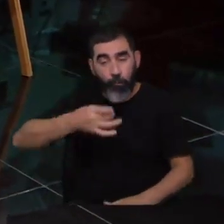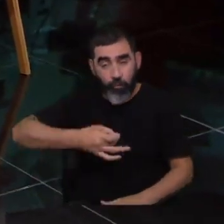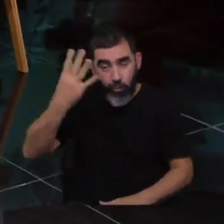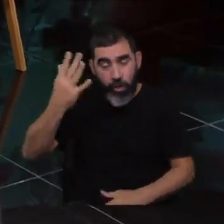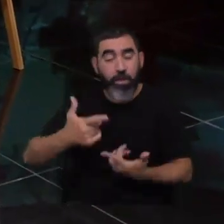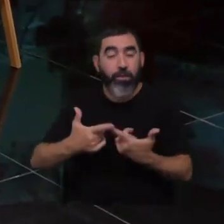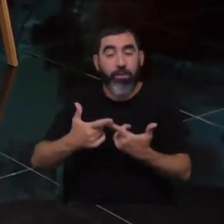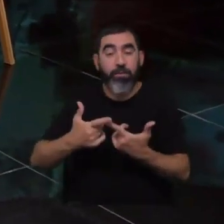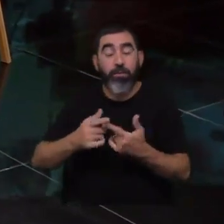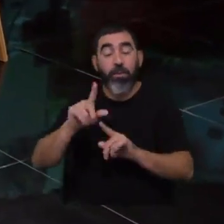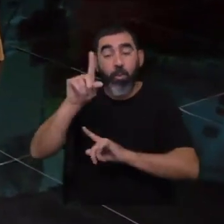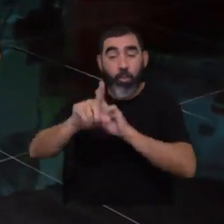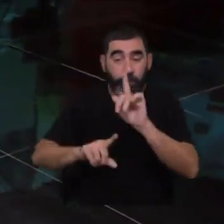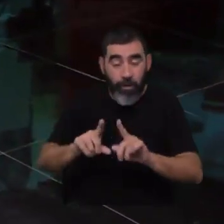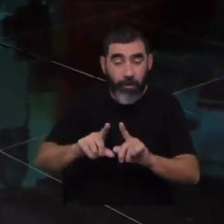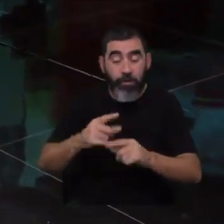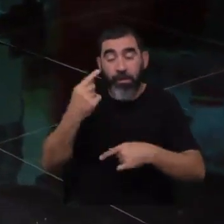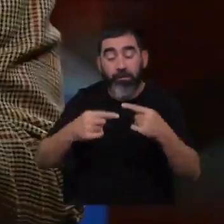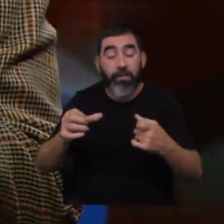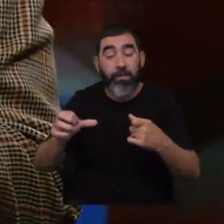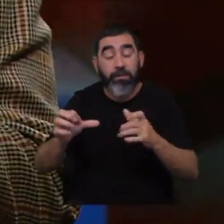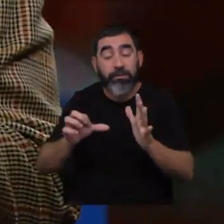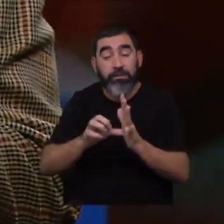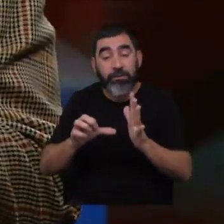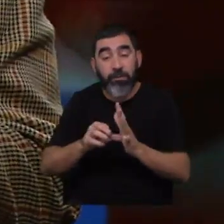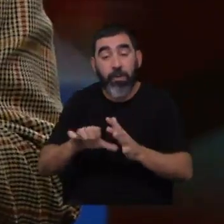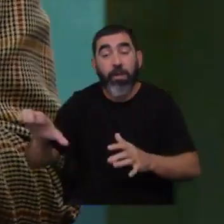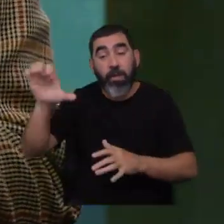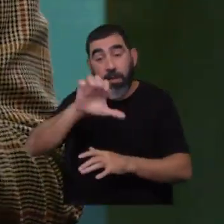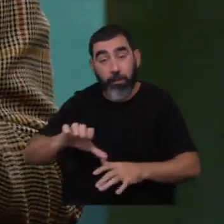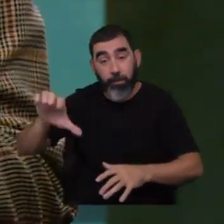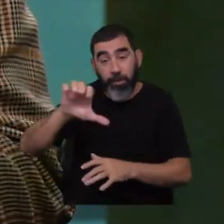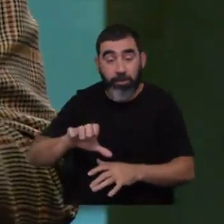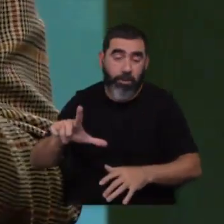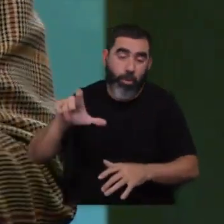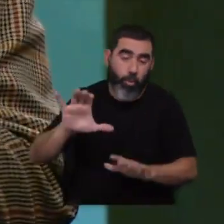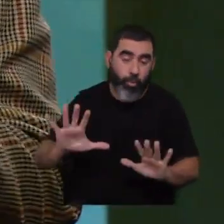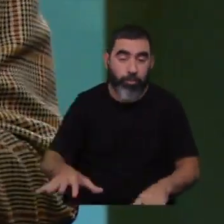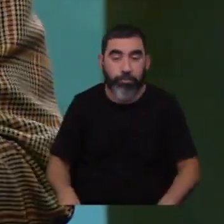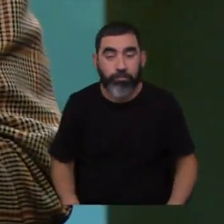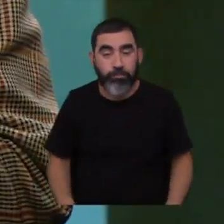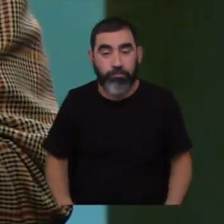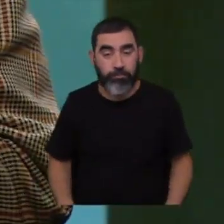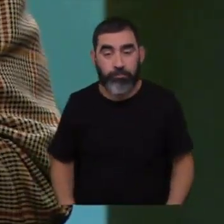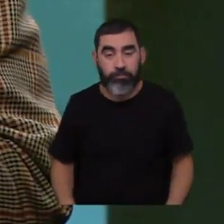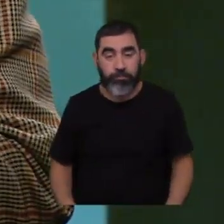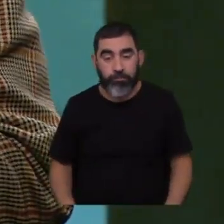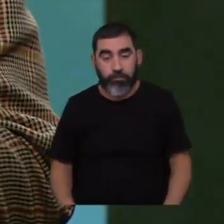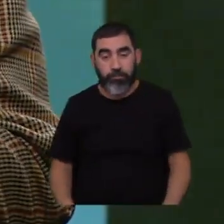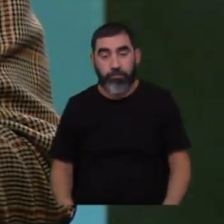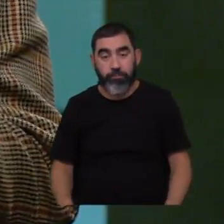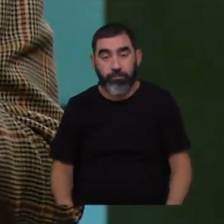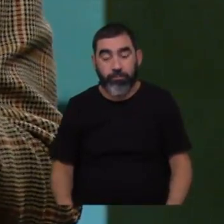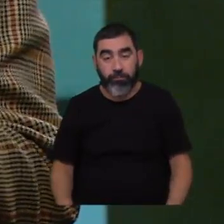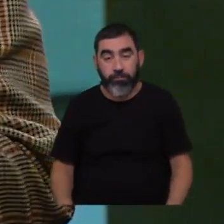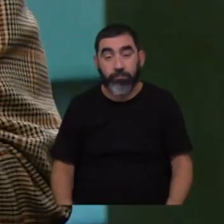y los diferentes actores del sistema, el sector empresarial, digamos, en lo anterior, antes de entrar al